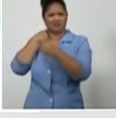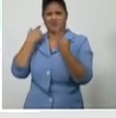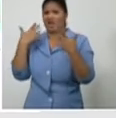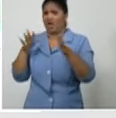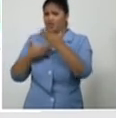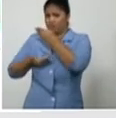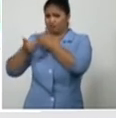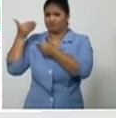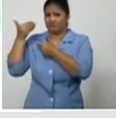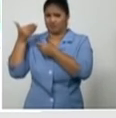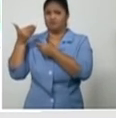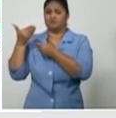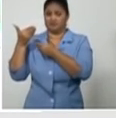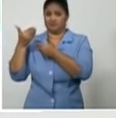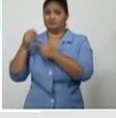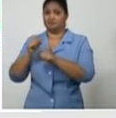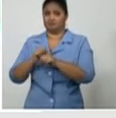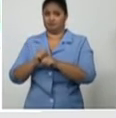paciente